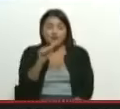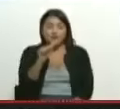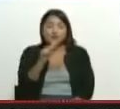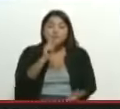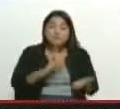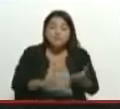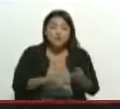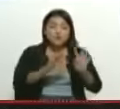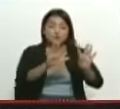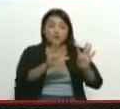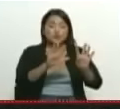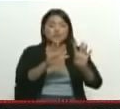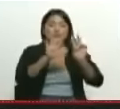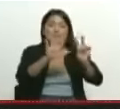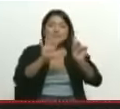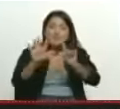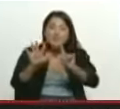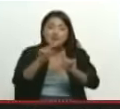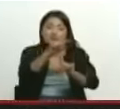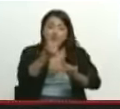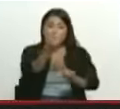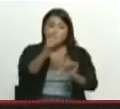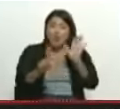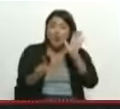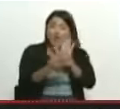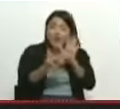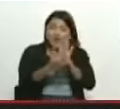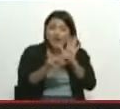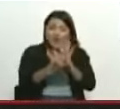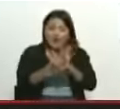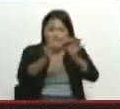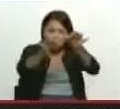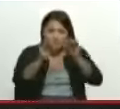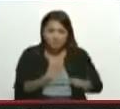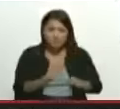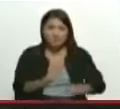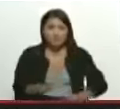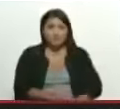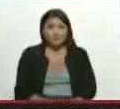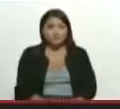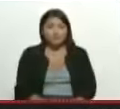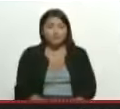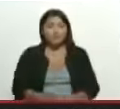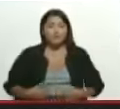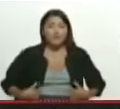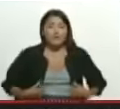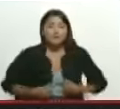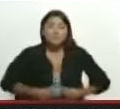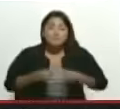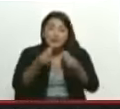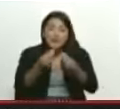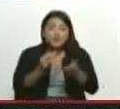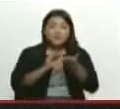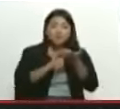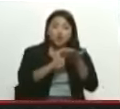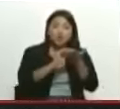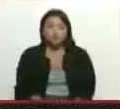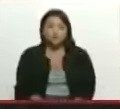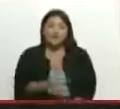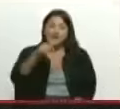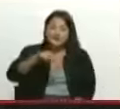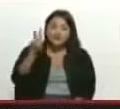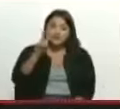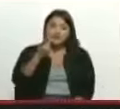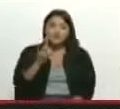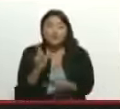1966 como el único instrumento jurídico válido para alcanzar una solución